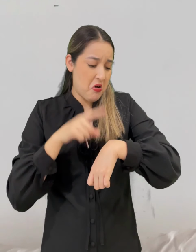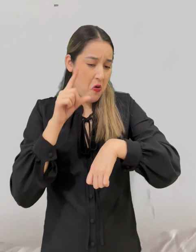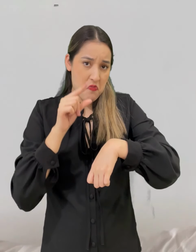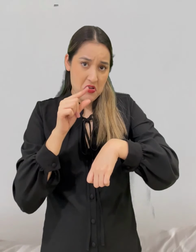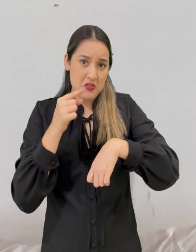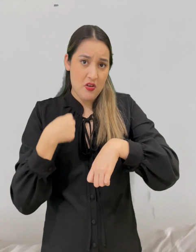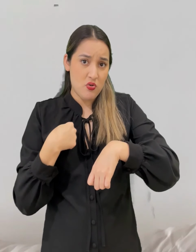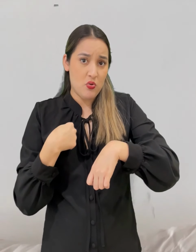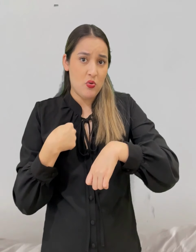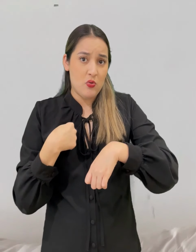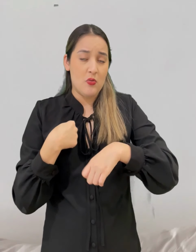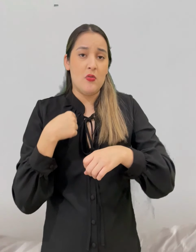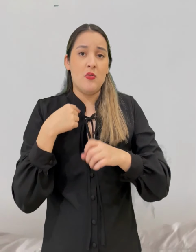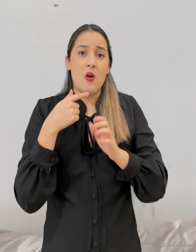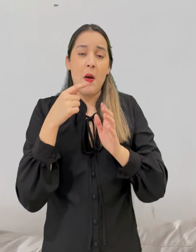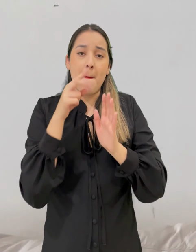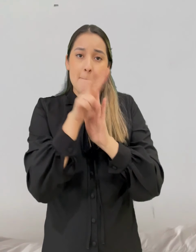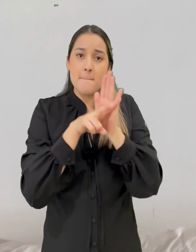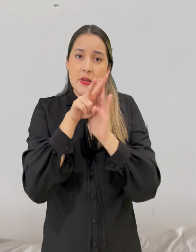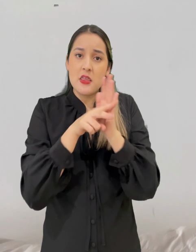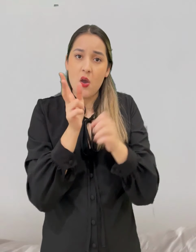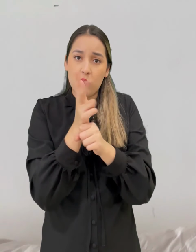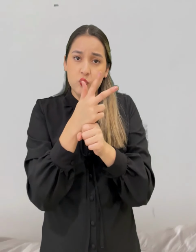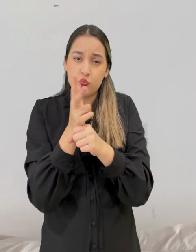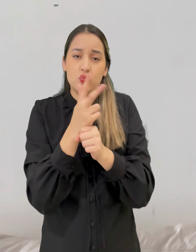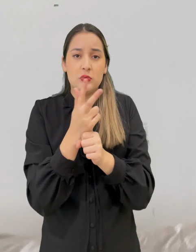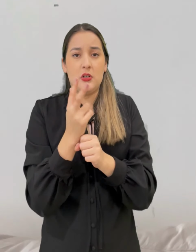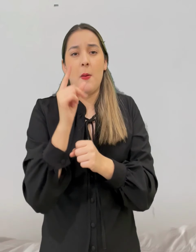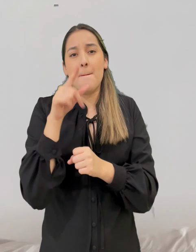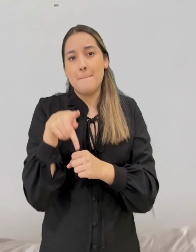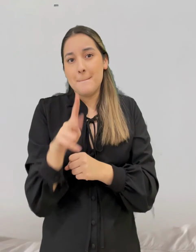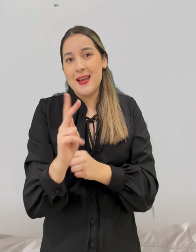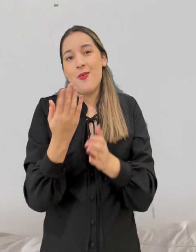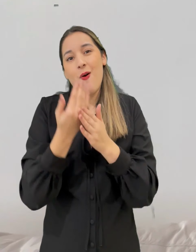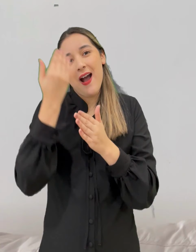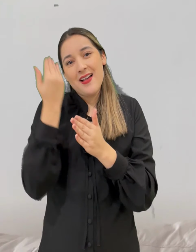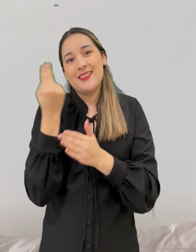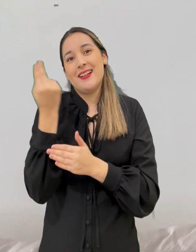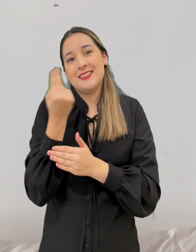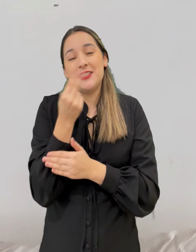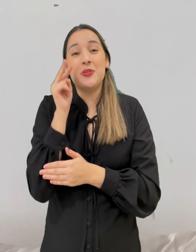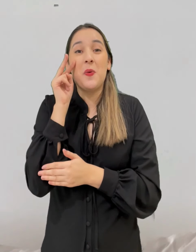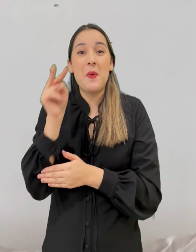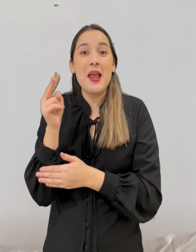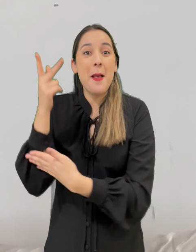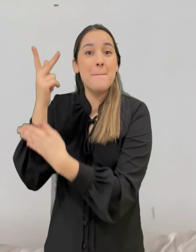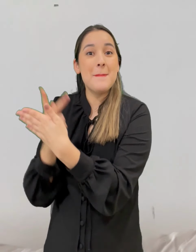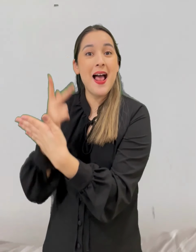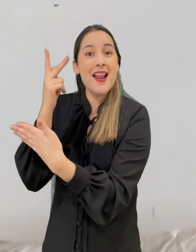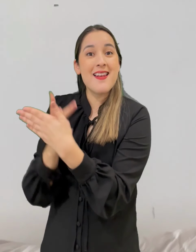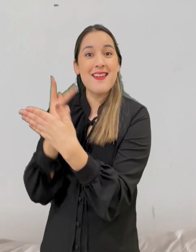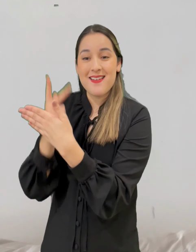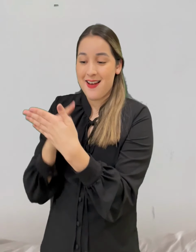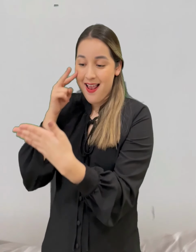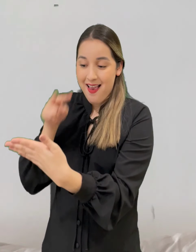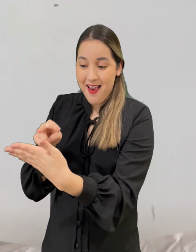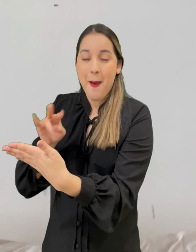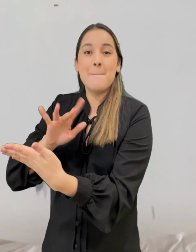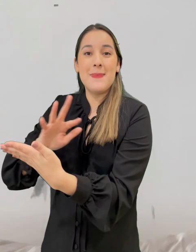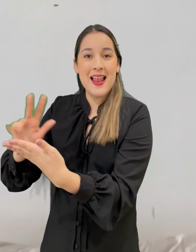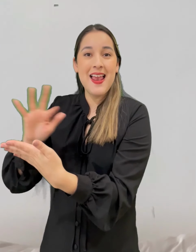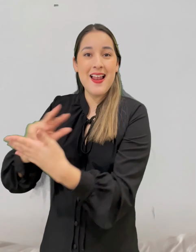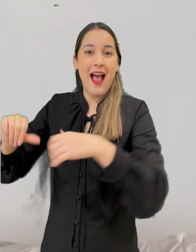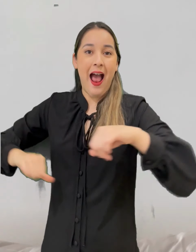voy a ir con el niño a grabarme una sesión con él pero tengo que revisar ahorita qué actividad es la que tengo que implementa